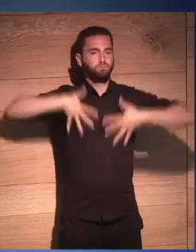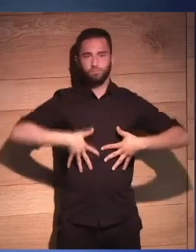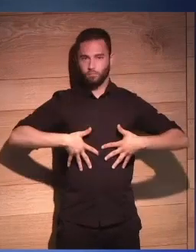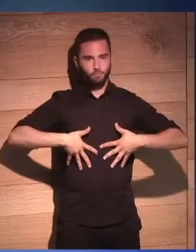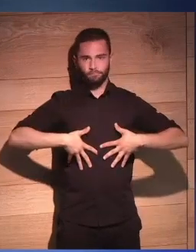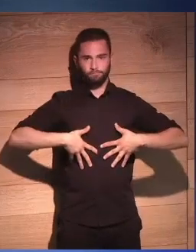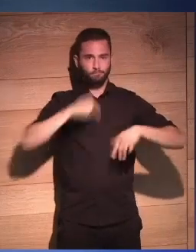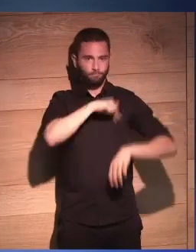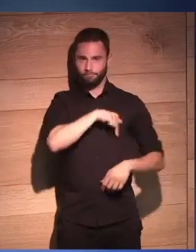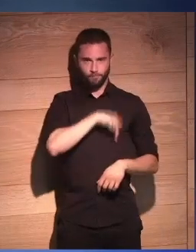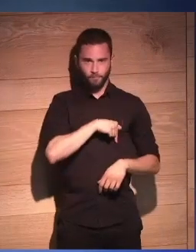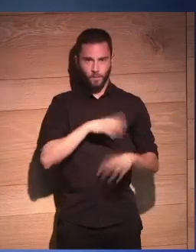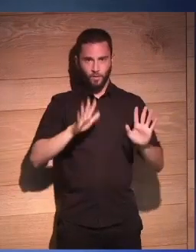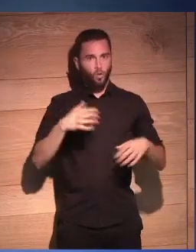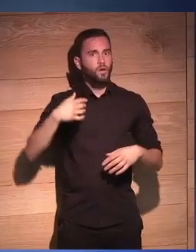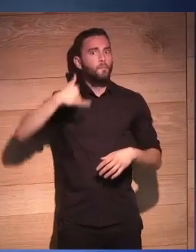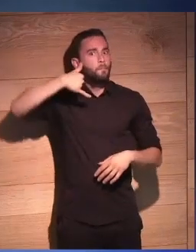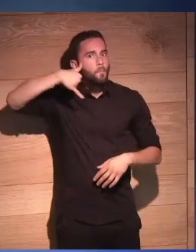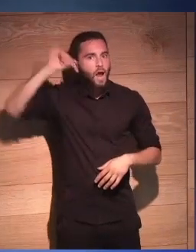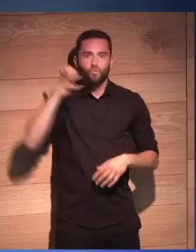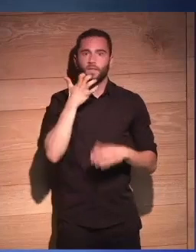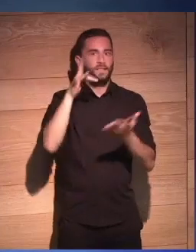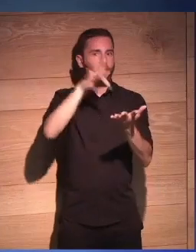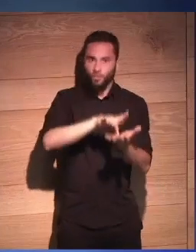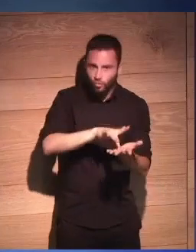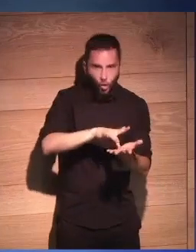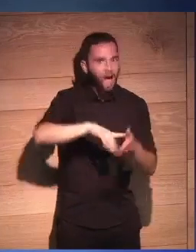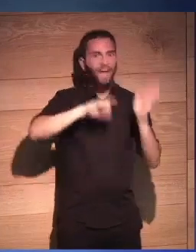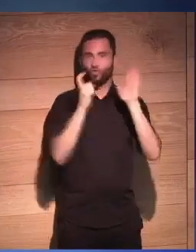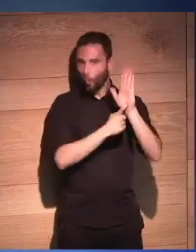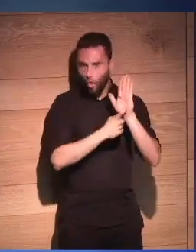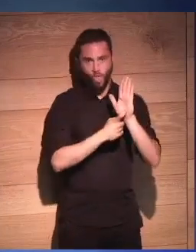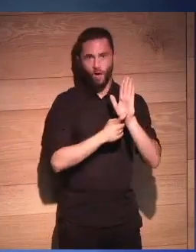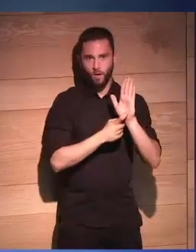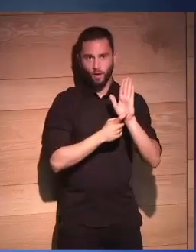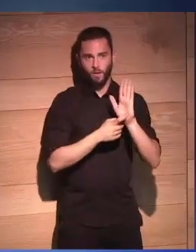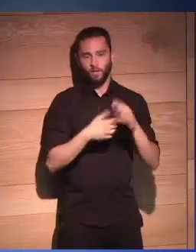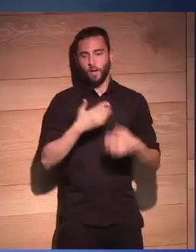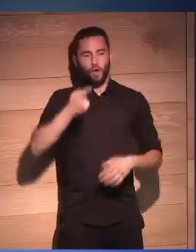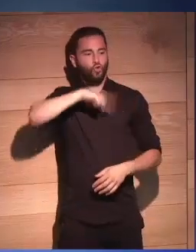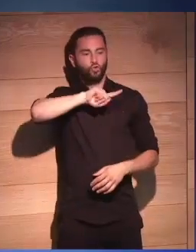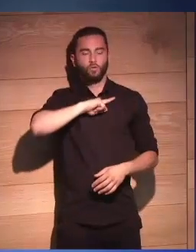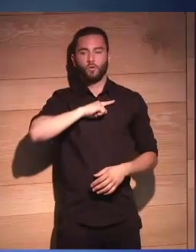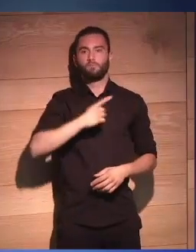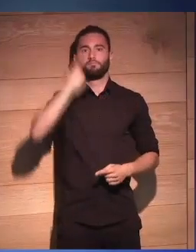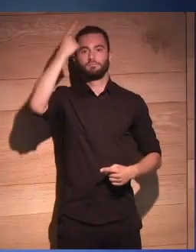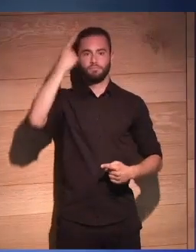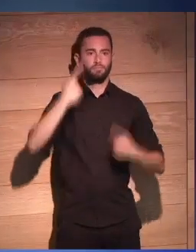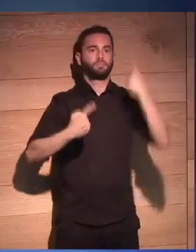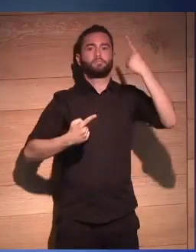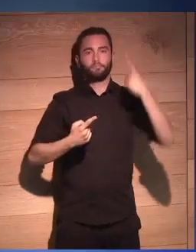suerte para que te ocurra así, porque sí, muchos de nosotros nos tocará una o capaz un poquito de algo, pero que